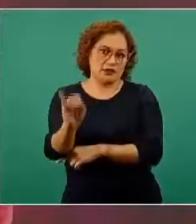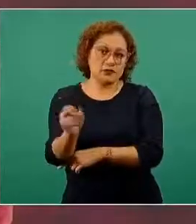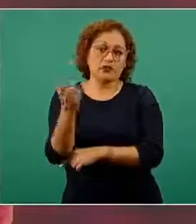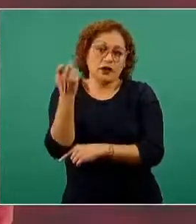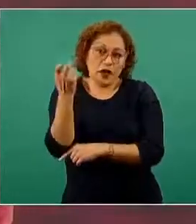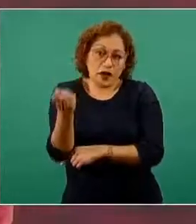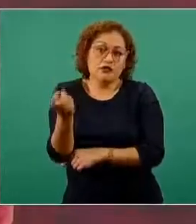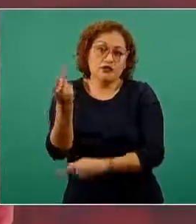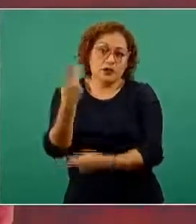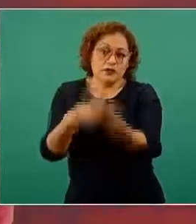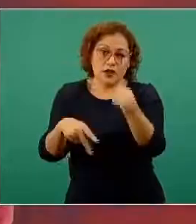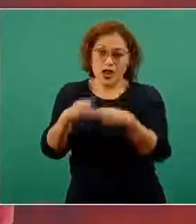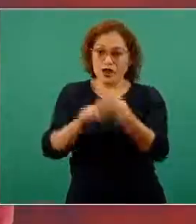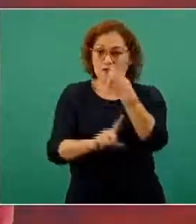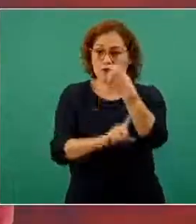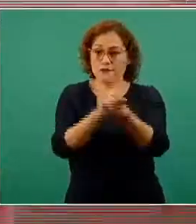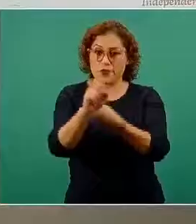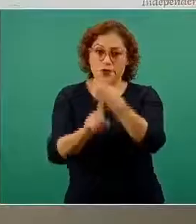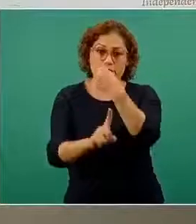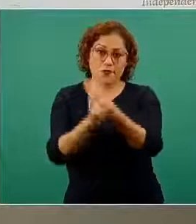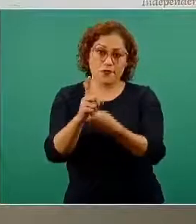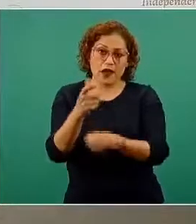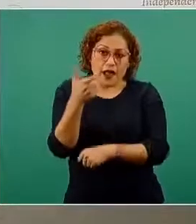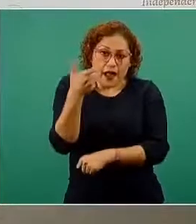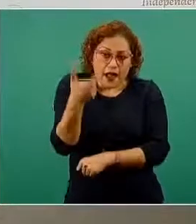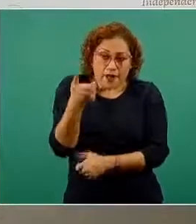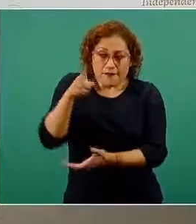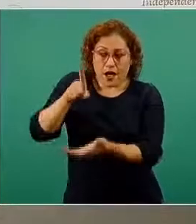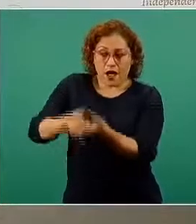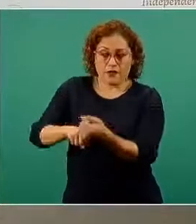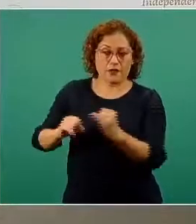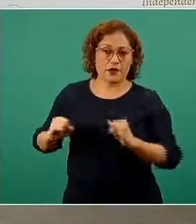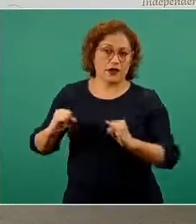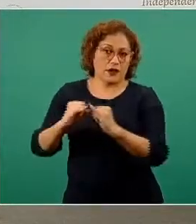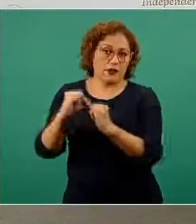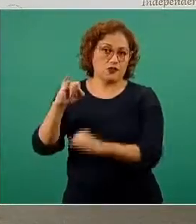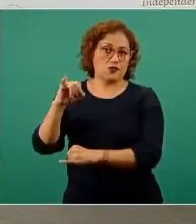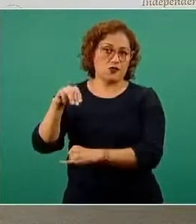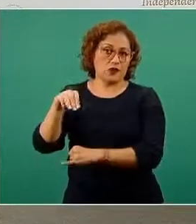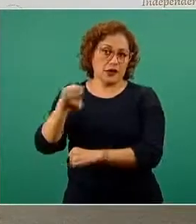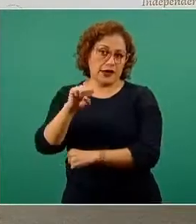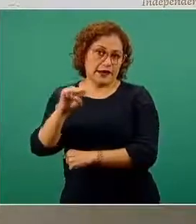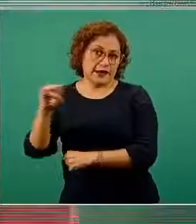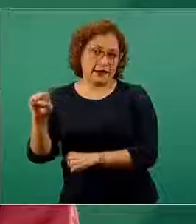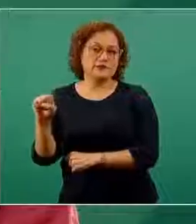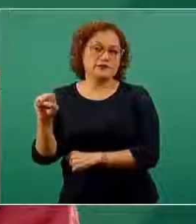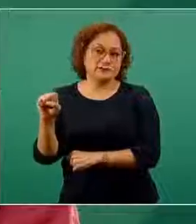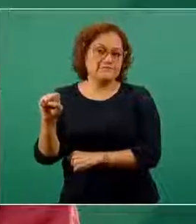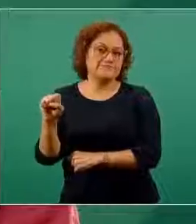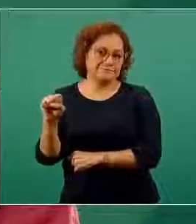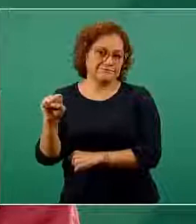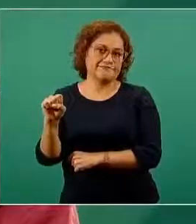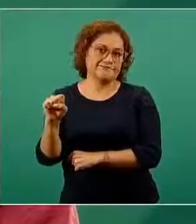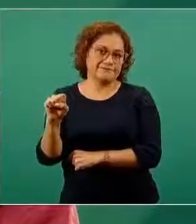financiero para el Instituto Mexicano del Seguro Social, y también podría implicar